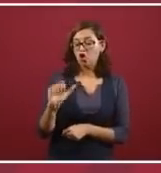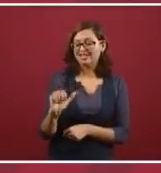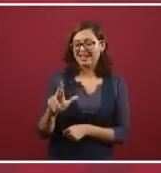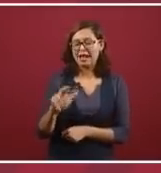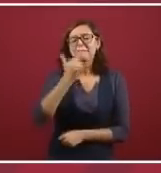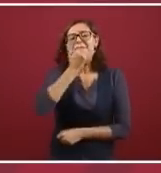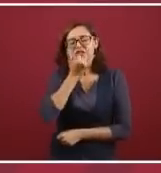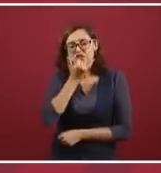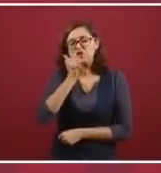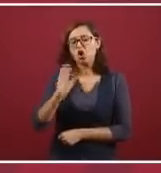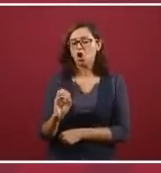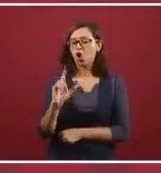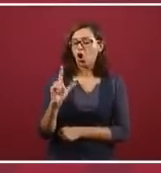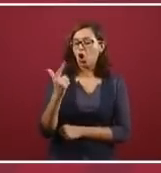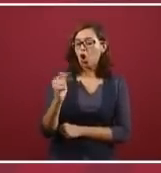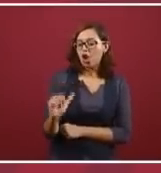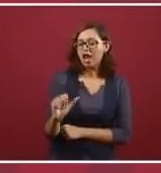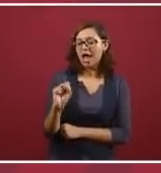Cordero,